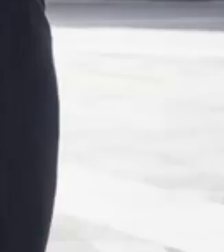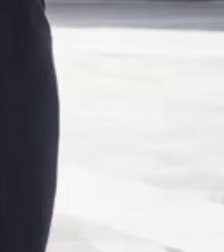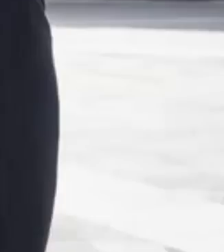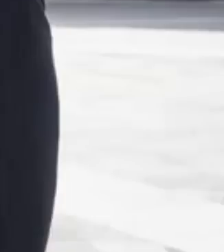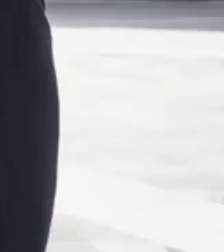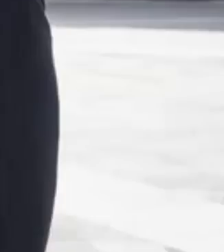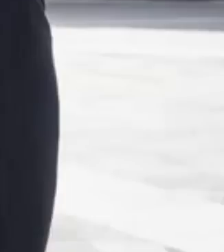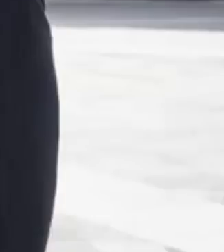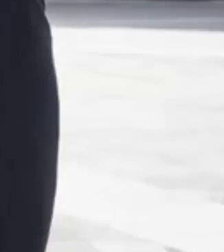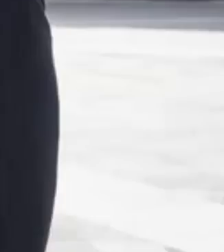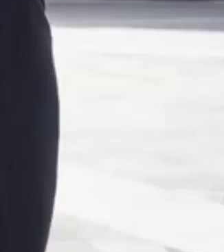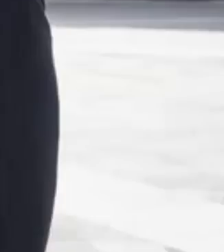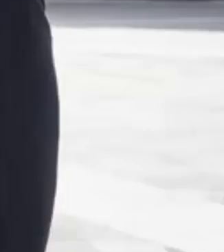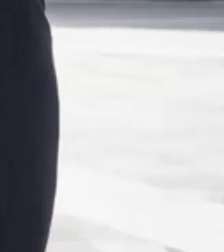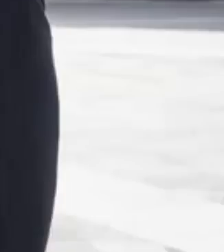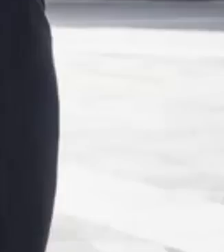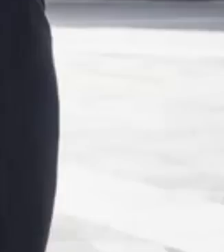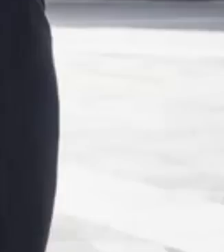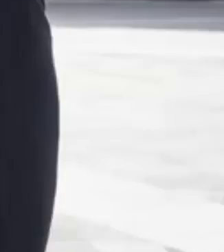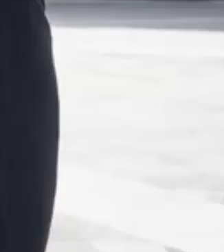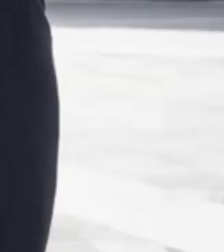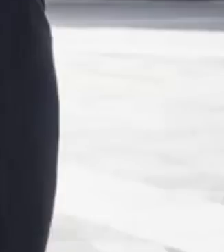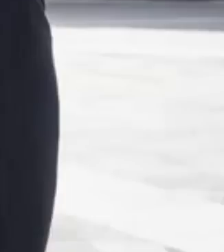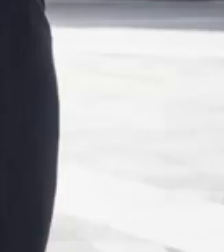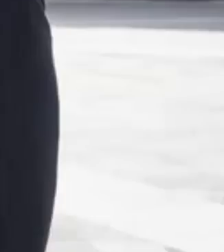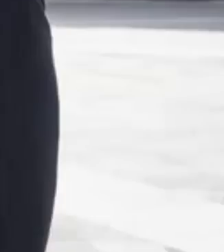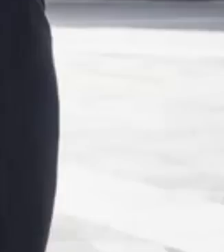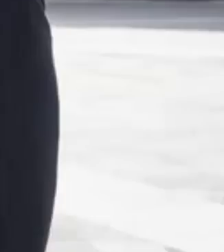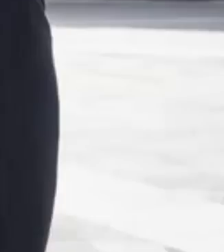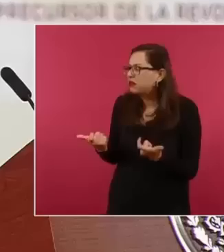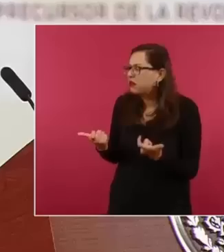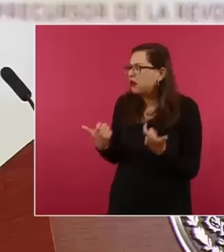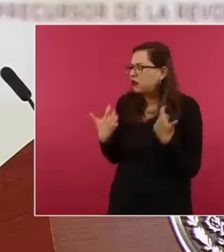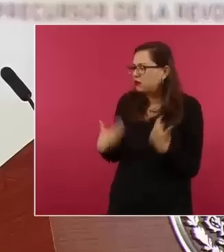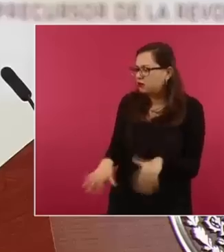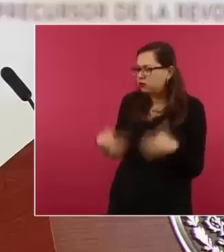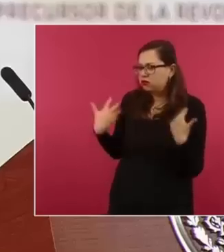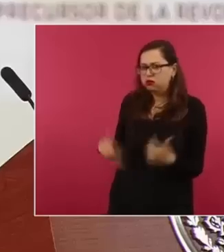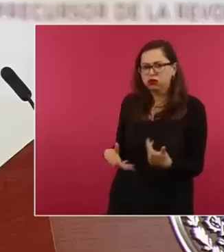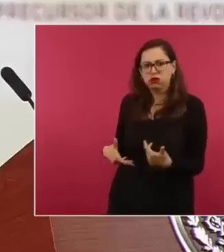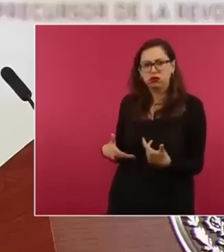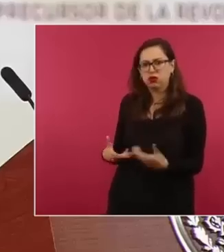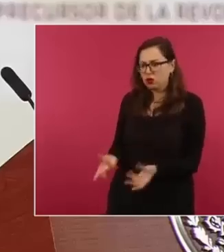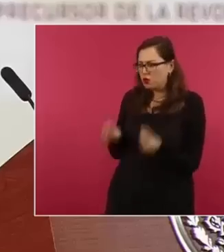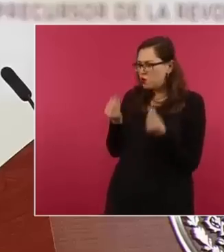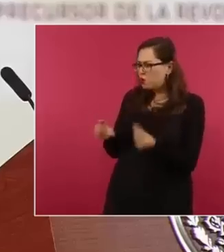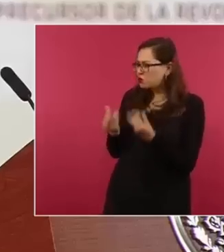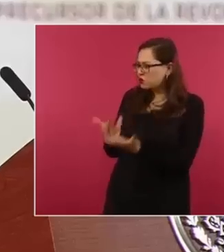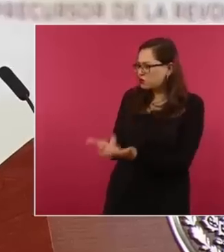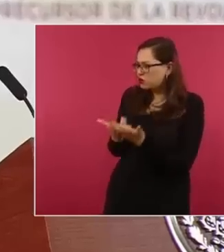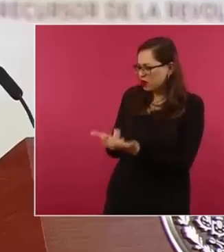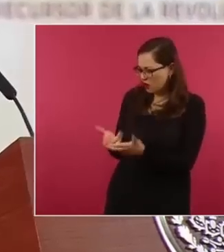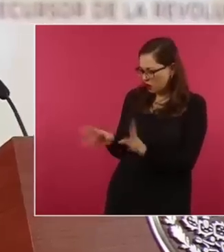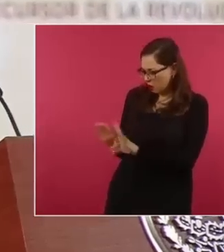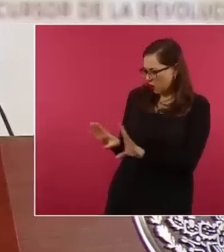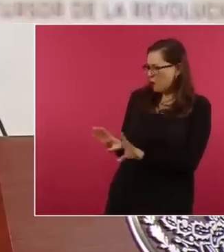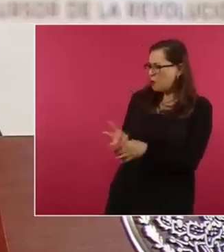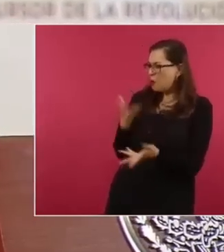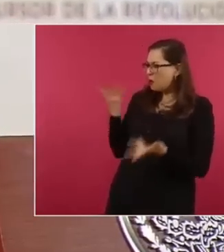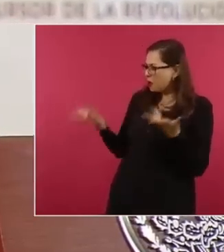Villarreal y a los morenistas de tener vínculos con el narcotráfico, sea verdadero. Ya ven que dicen